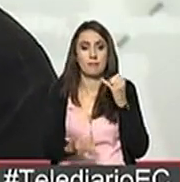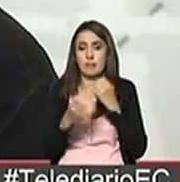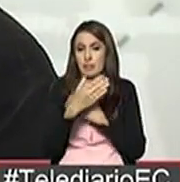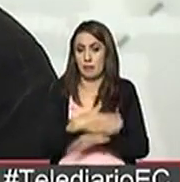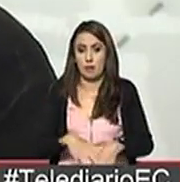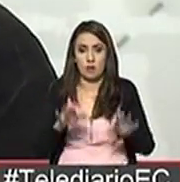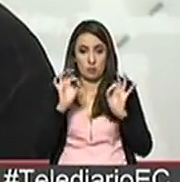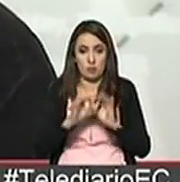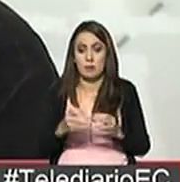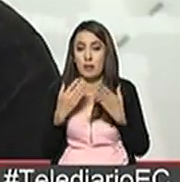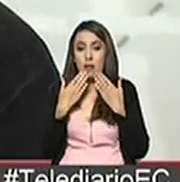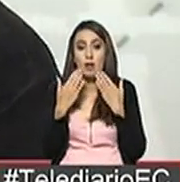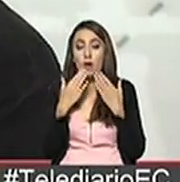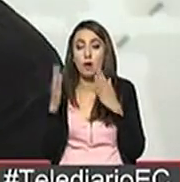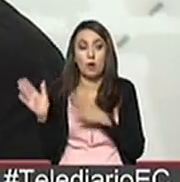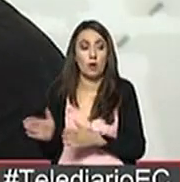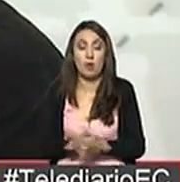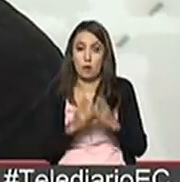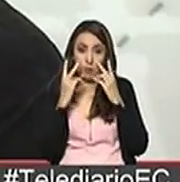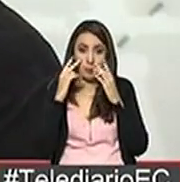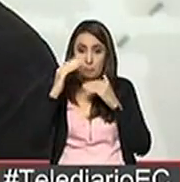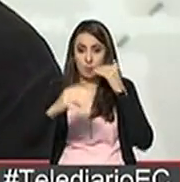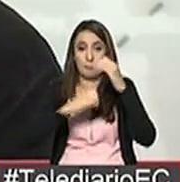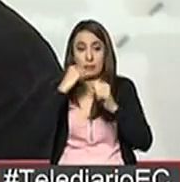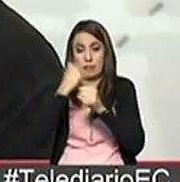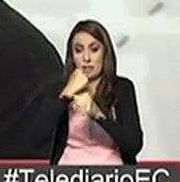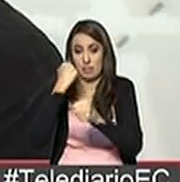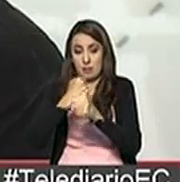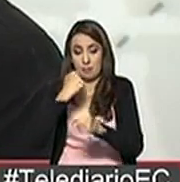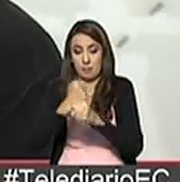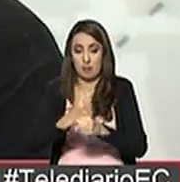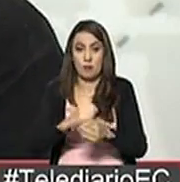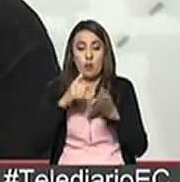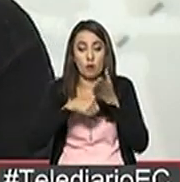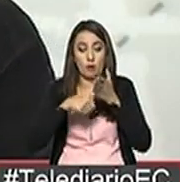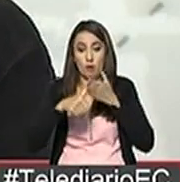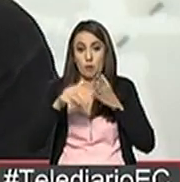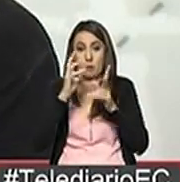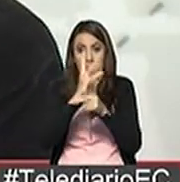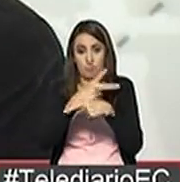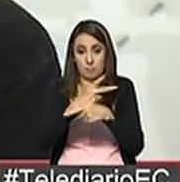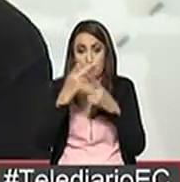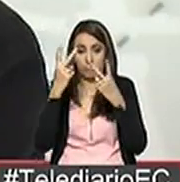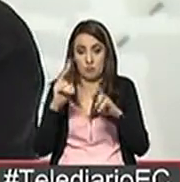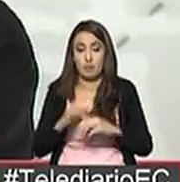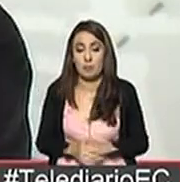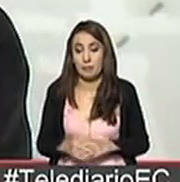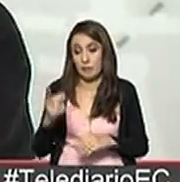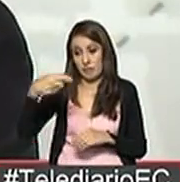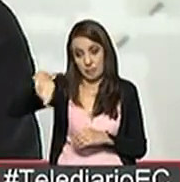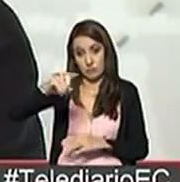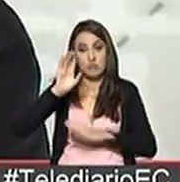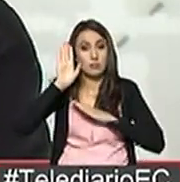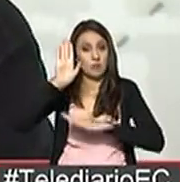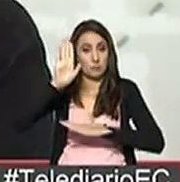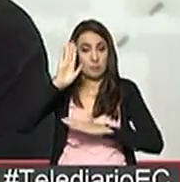al final de la reunión pudimos tener una mesa de trabajo con el MIPRO, donde se comprometieron, nosotros entregamos una propuesta sobre